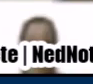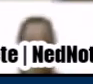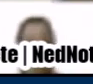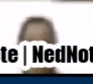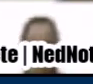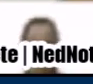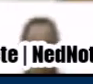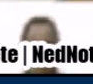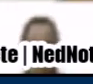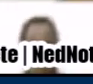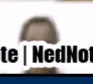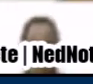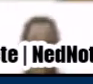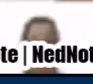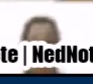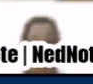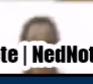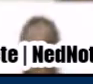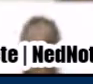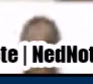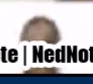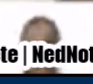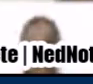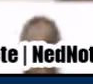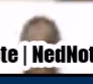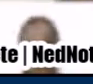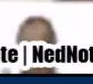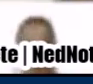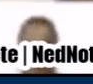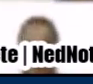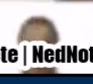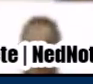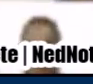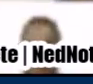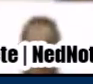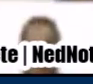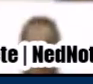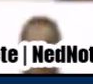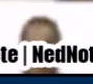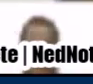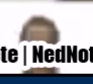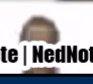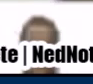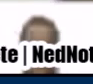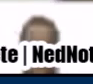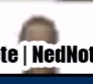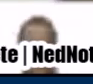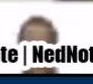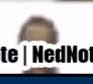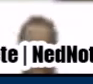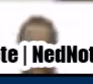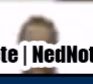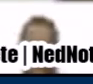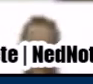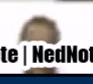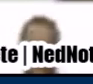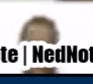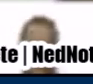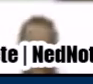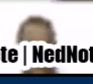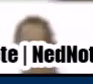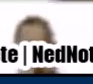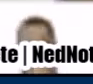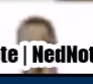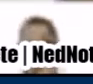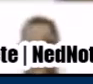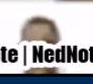un capricho, pero lo que también debo decir con responsabilidad es que es una lucha. No va a ser mendigándole a la dictadura que nos van a dar condiciones, no va a ser pidiéndolas por